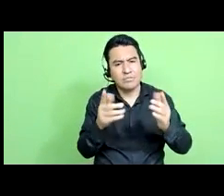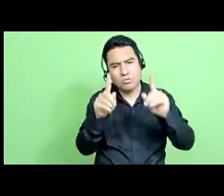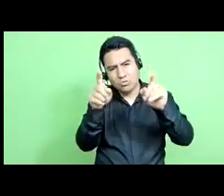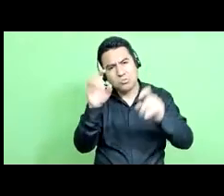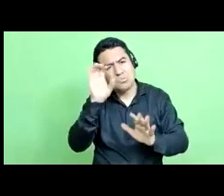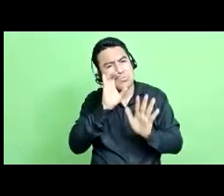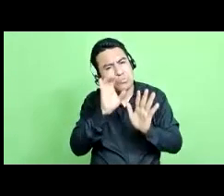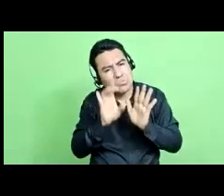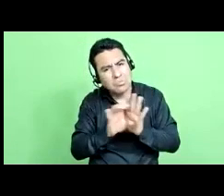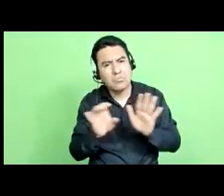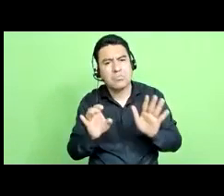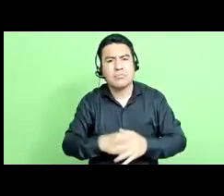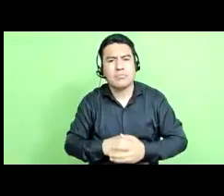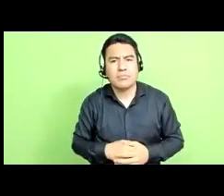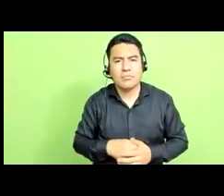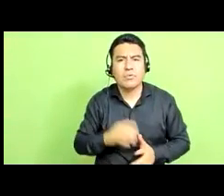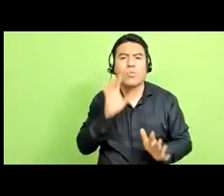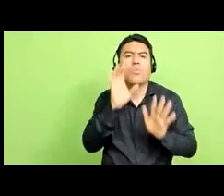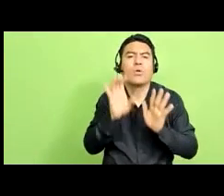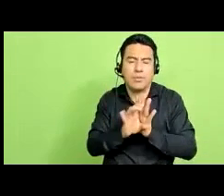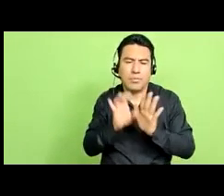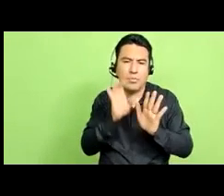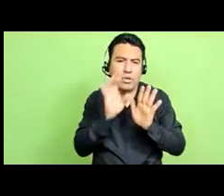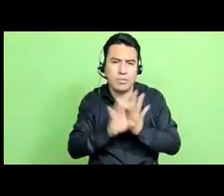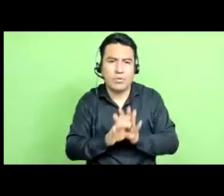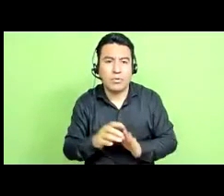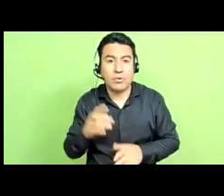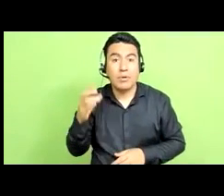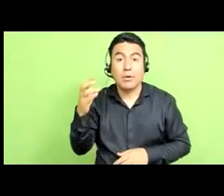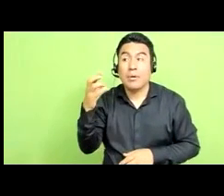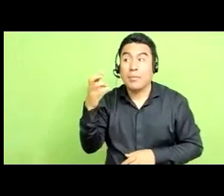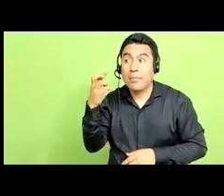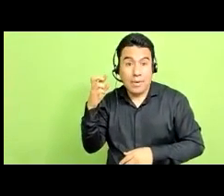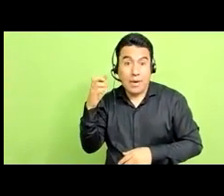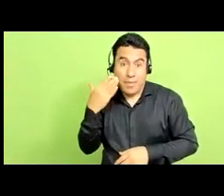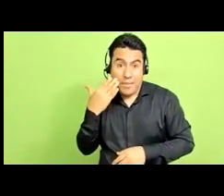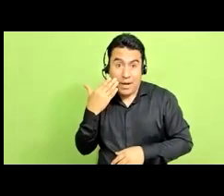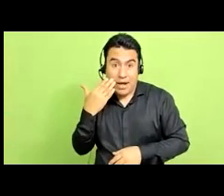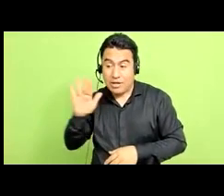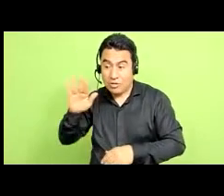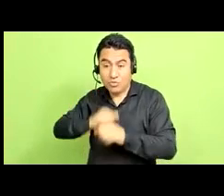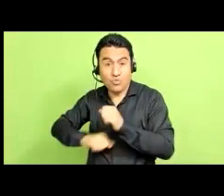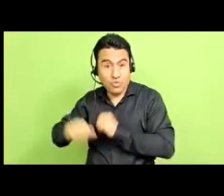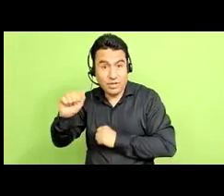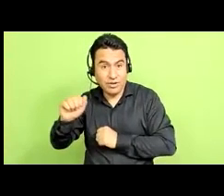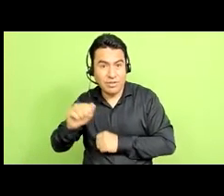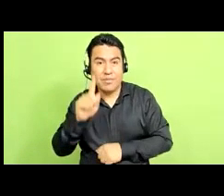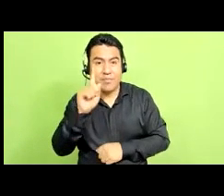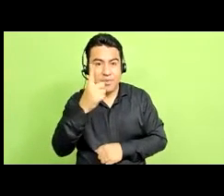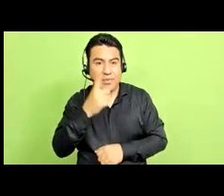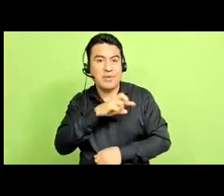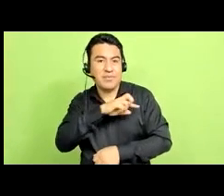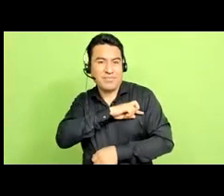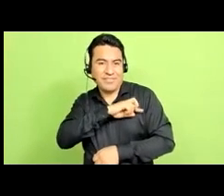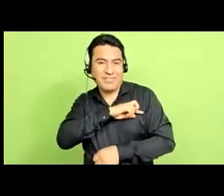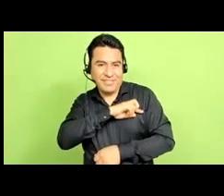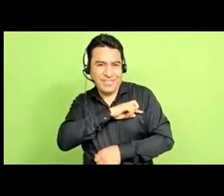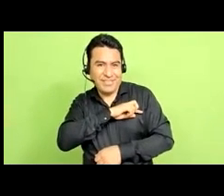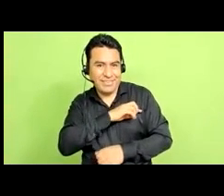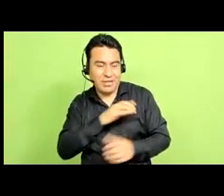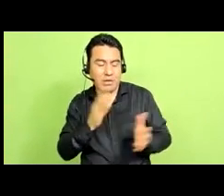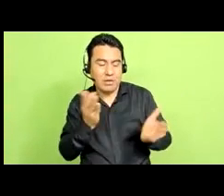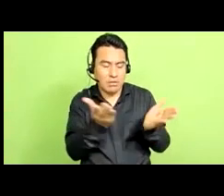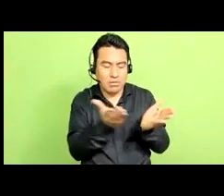un caso usualmente que ocurre el padre de familia matrícula al estudiante en primer grado de primaria que suelen estar en los primeros pisos